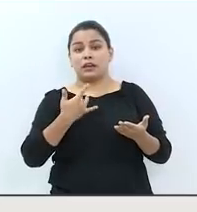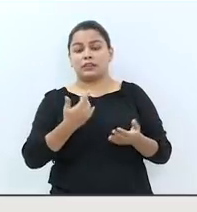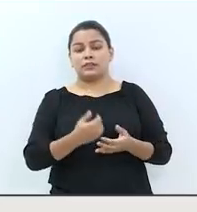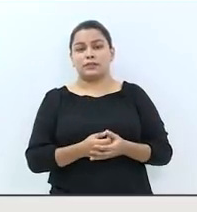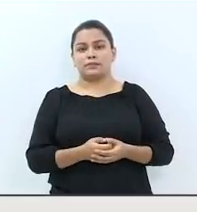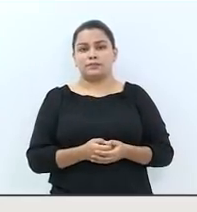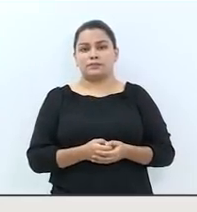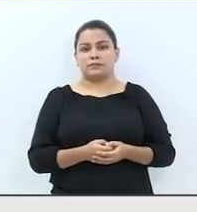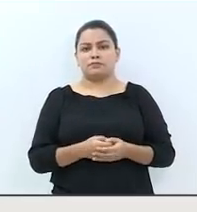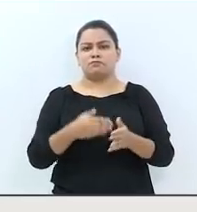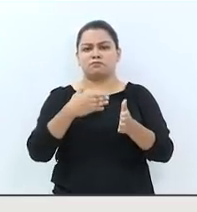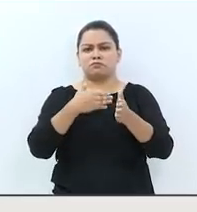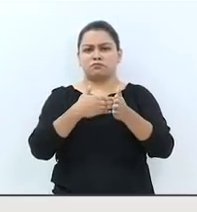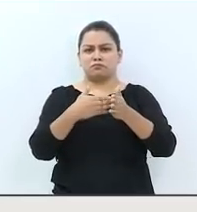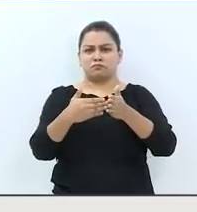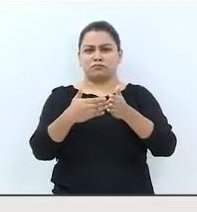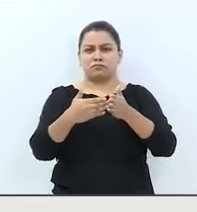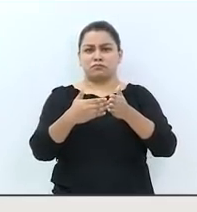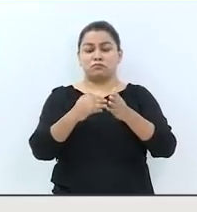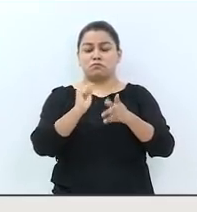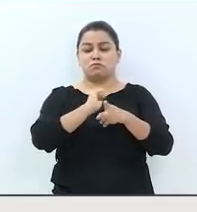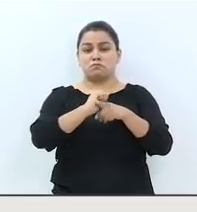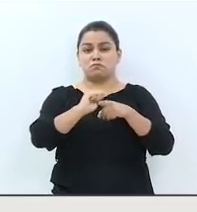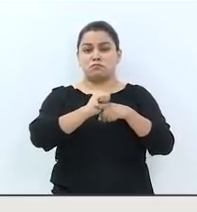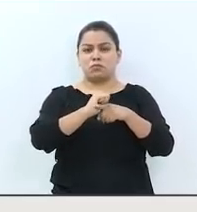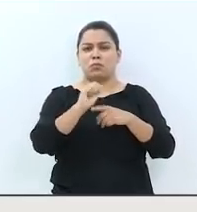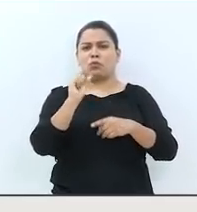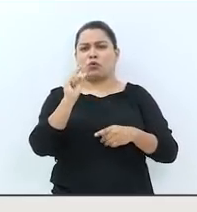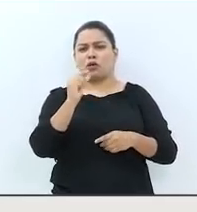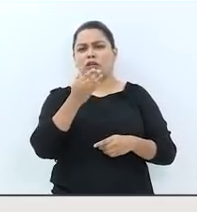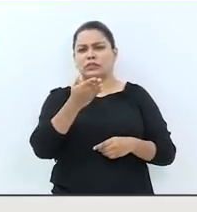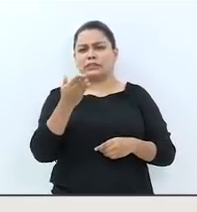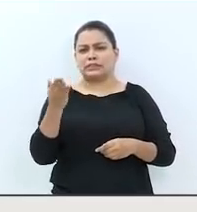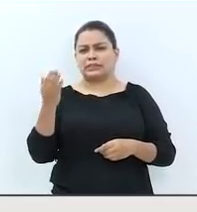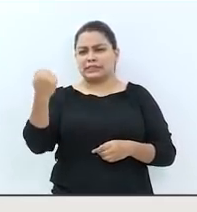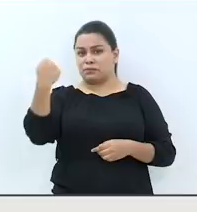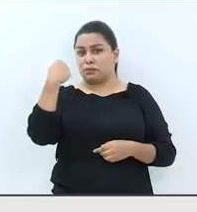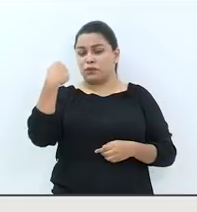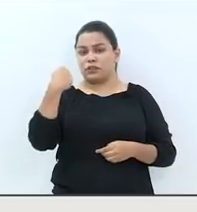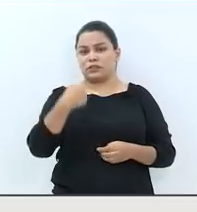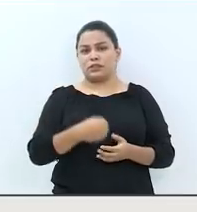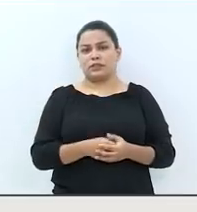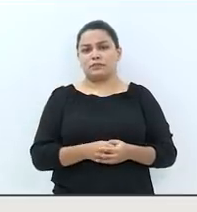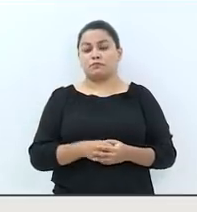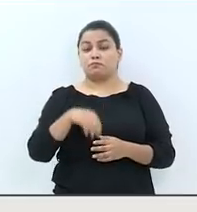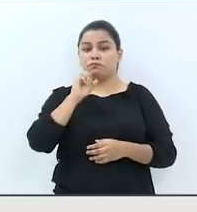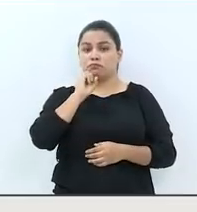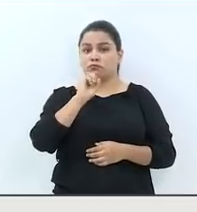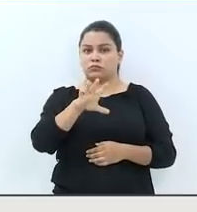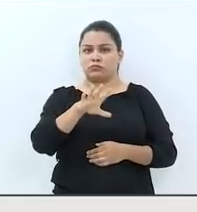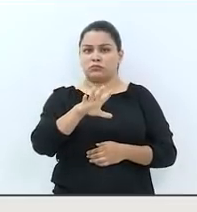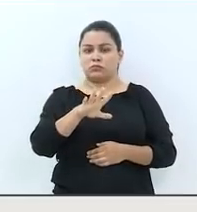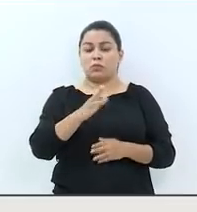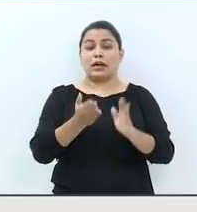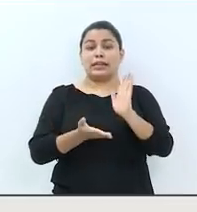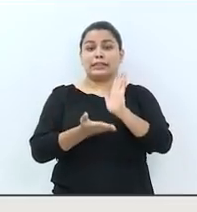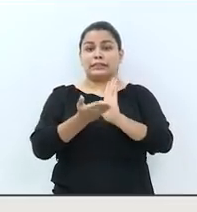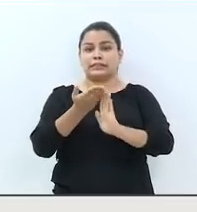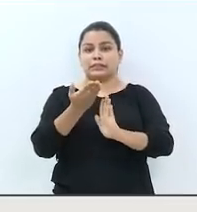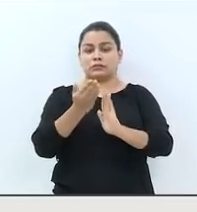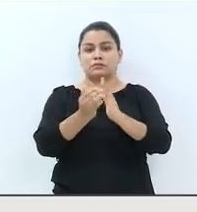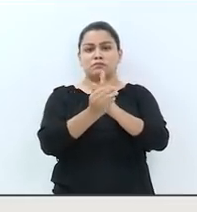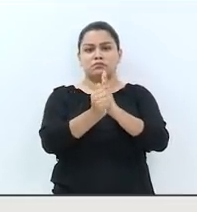permiten comenzar para ejercitar un componente clave, les cuento, para el desarrollo de